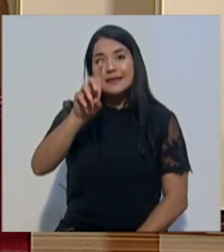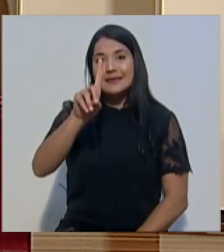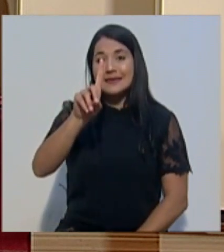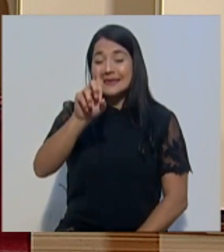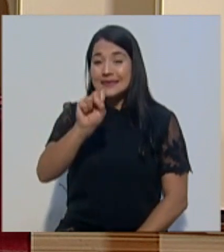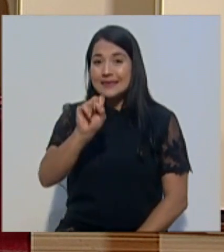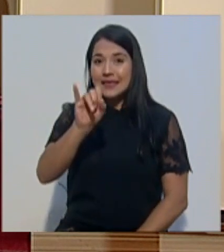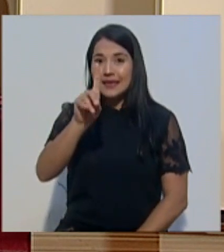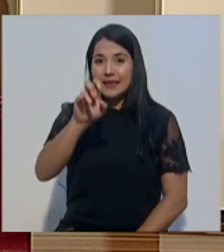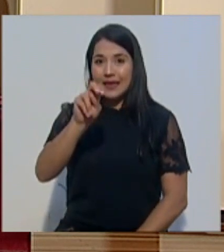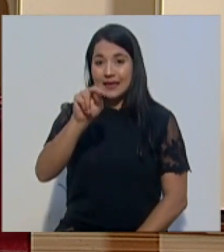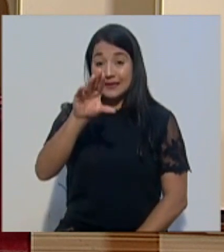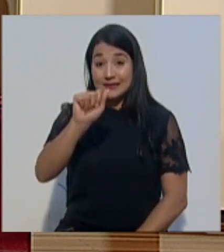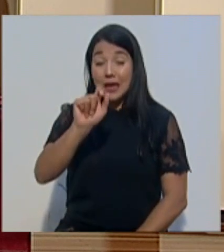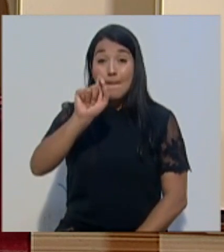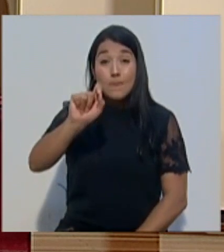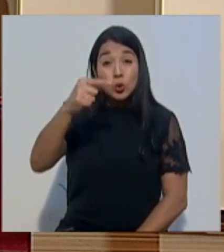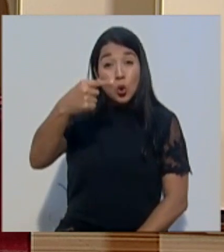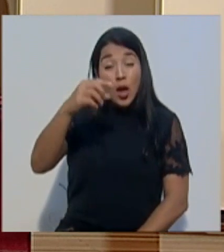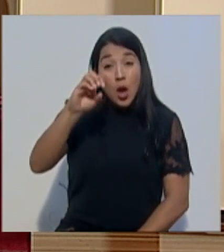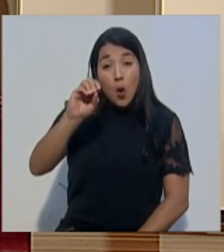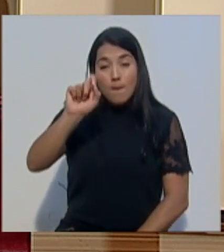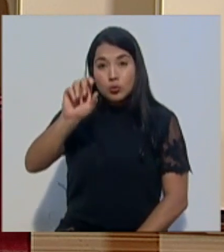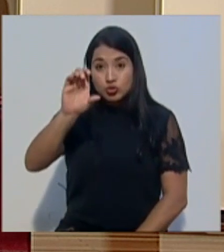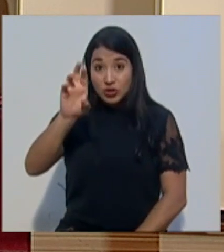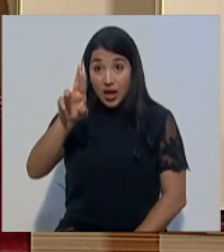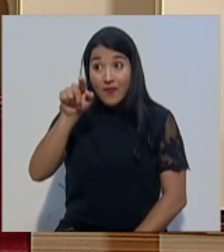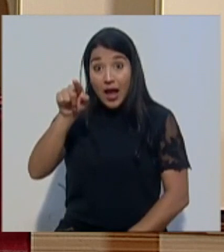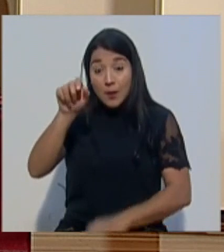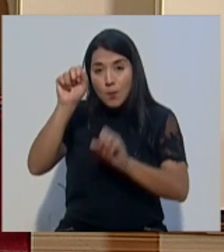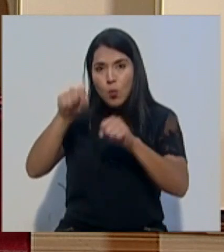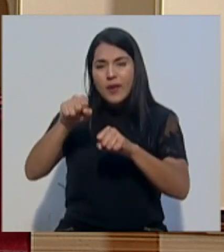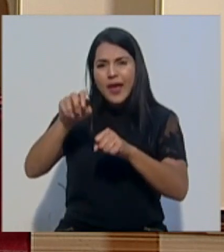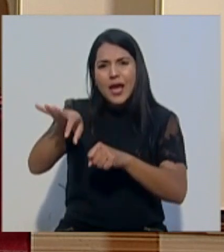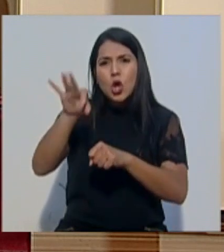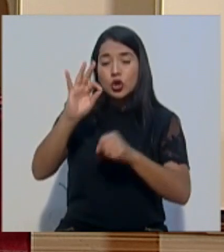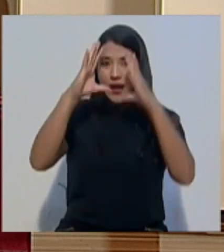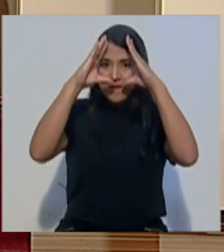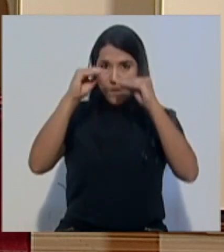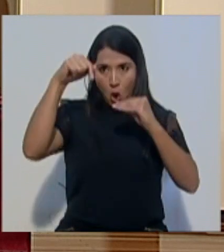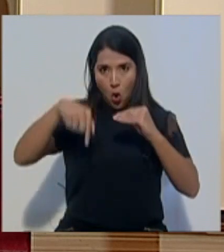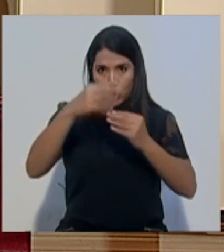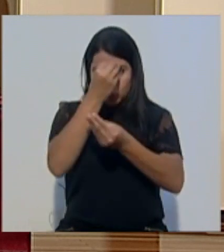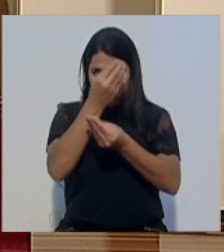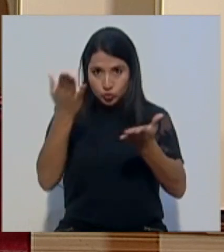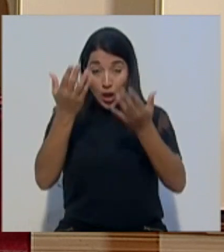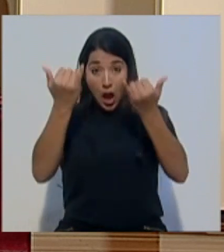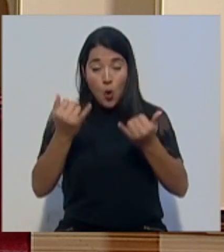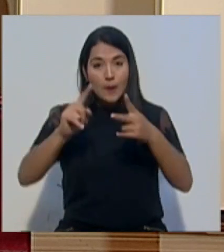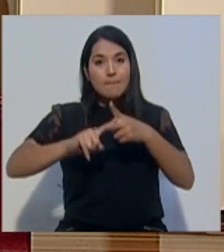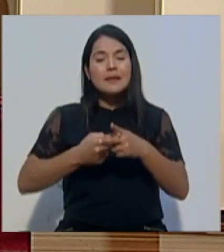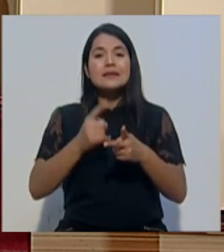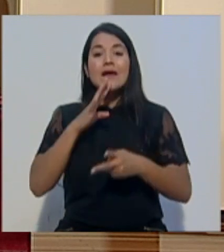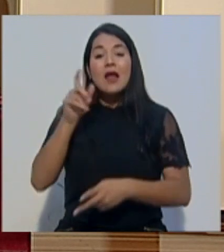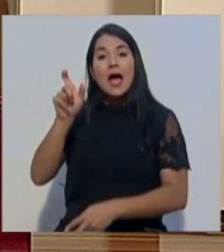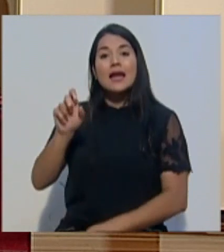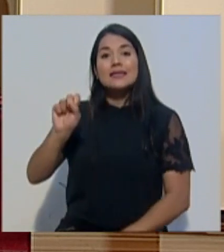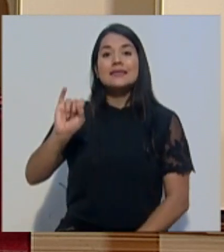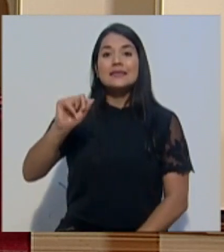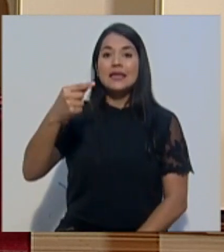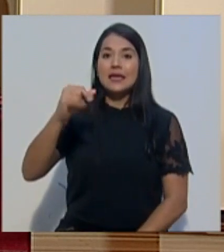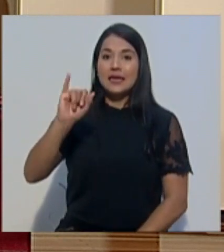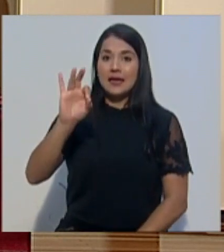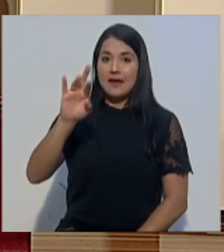presidencia.go.cr/alertas está la actualización de estas medidas que el señor presidente ha anunciado. De inmediato vamos a escuchar a don Sigifredo Pérez,